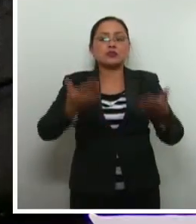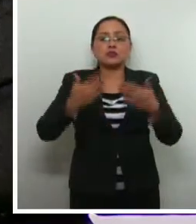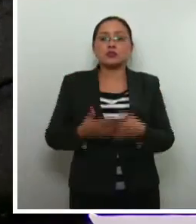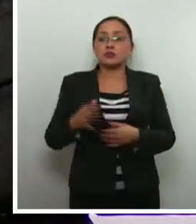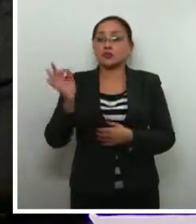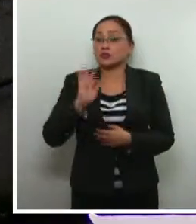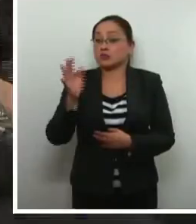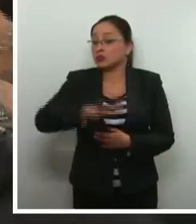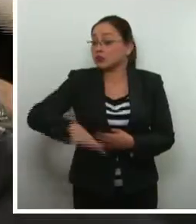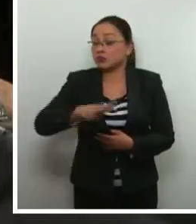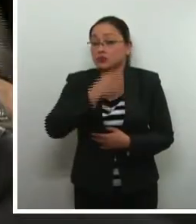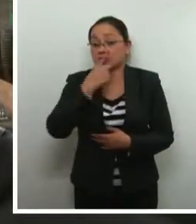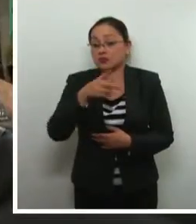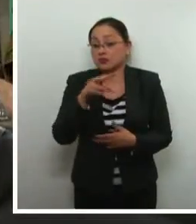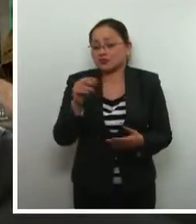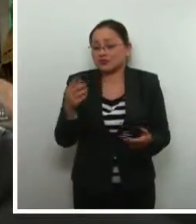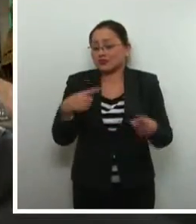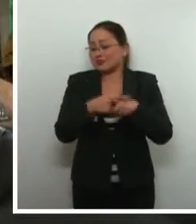es así,